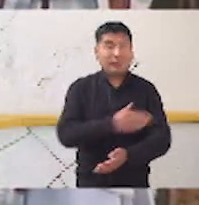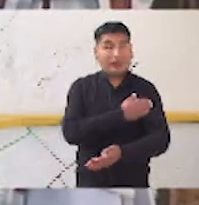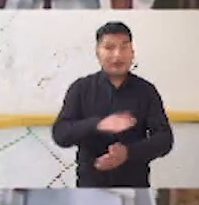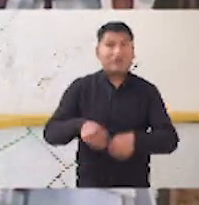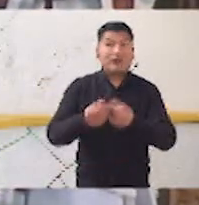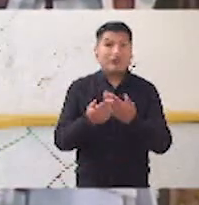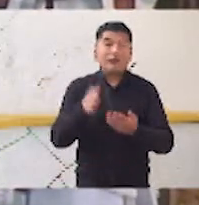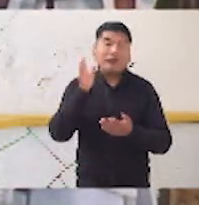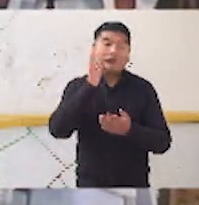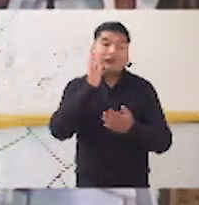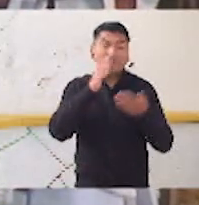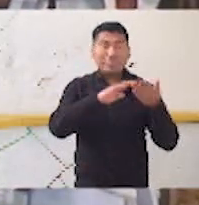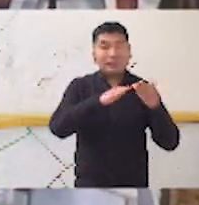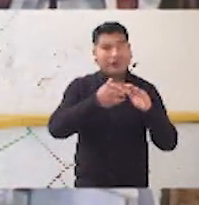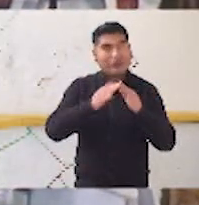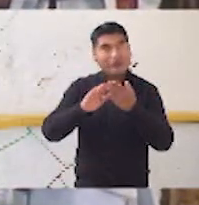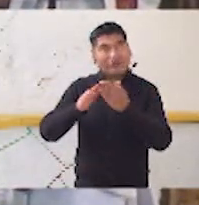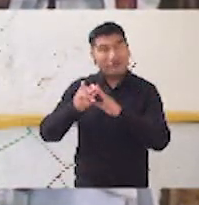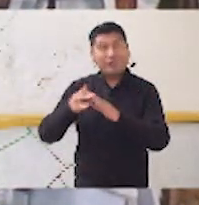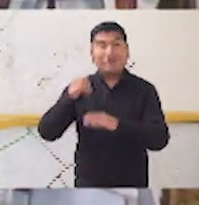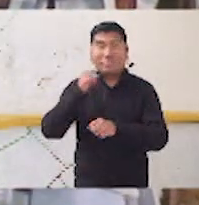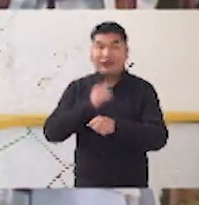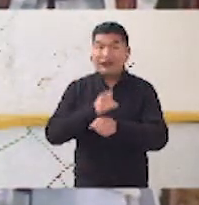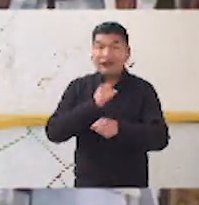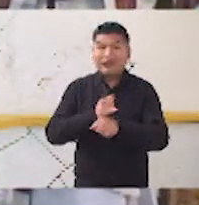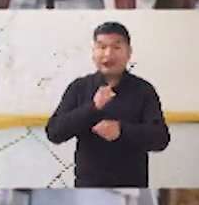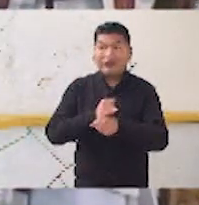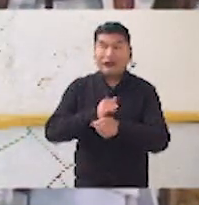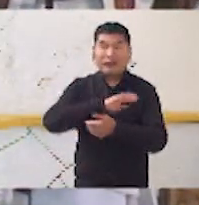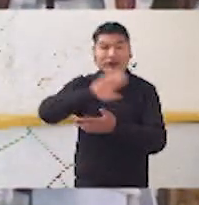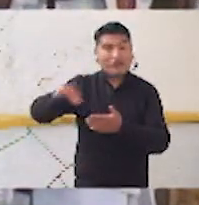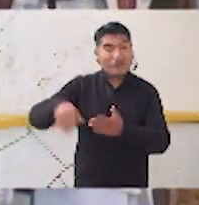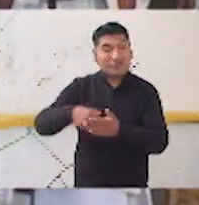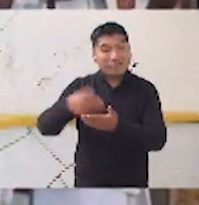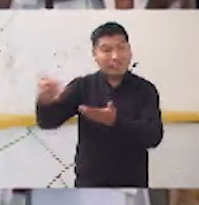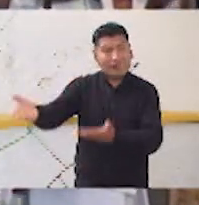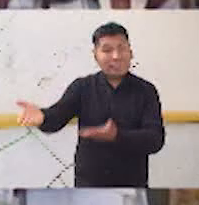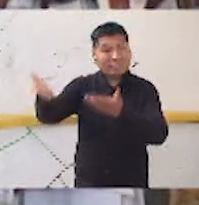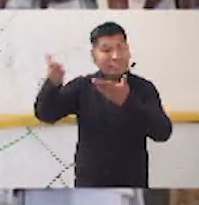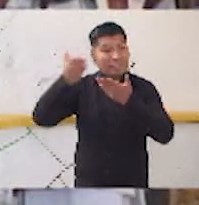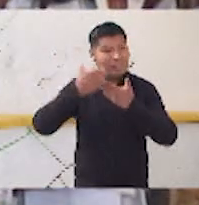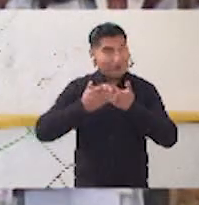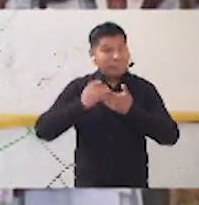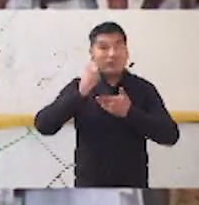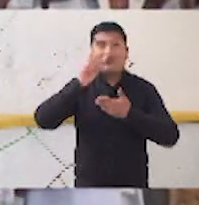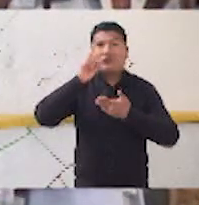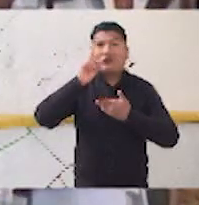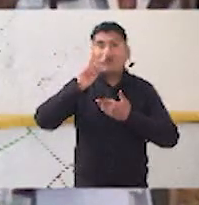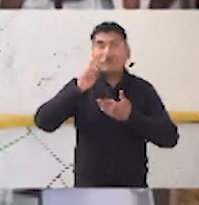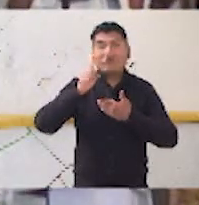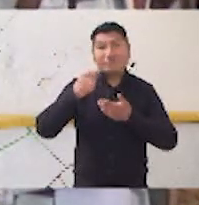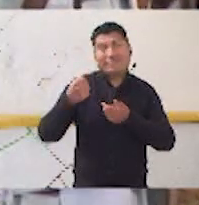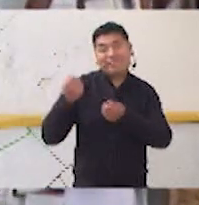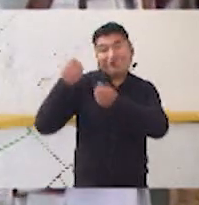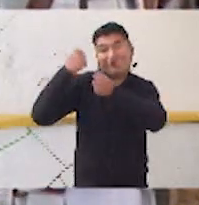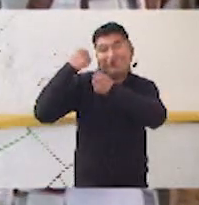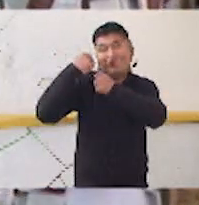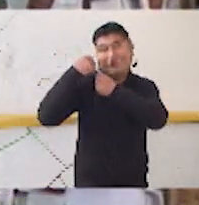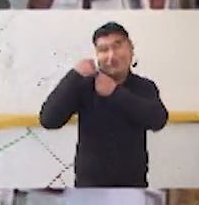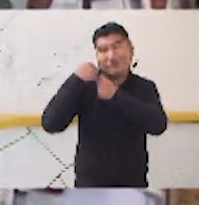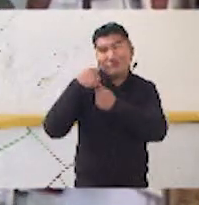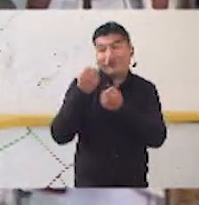Del pueblo, la iglesia toda te atrae, un aguadito cargado de